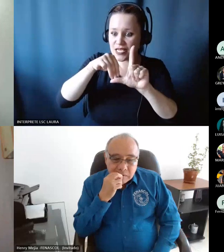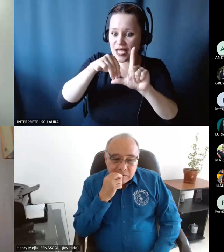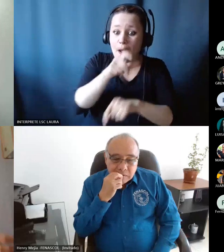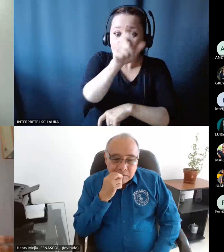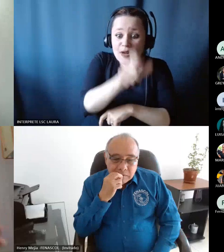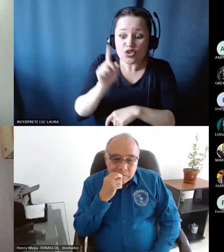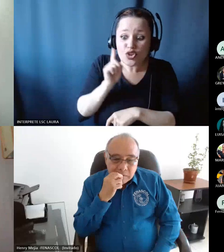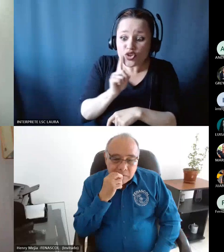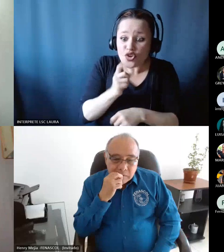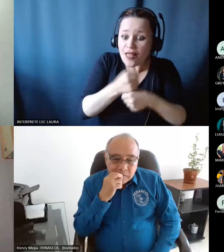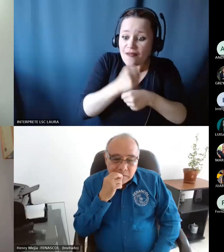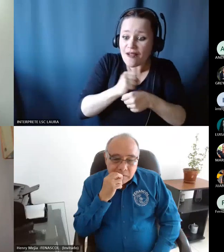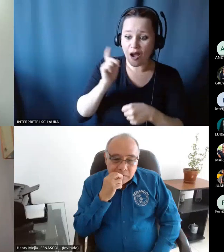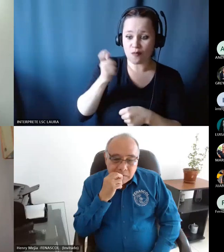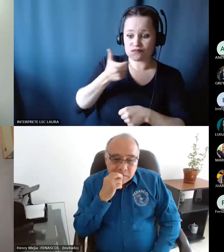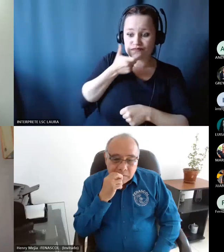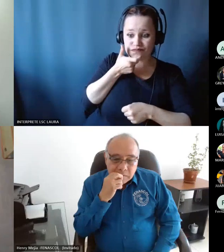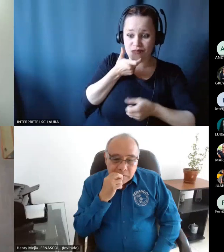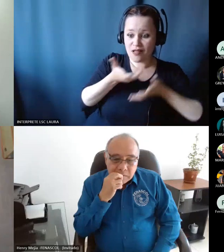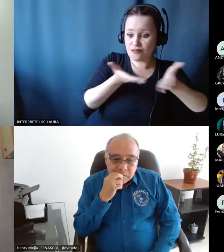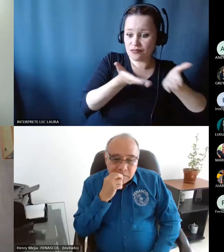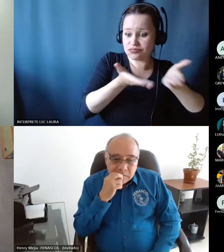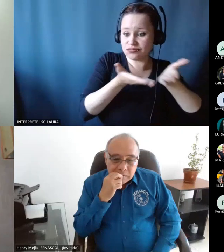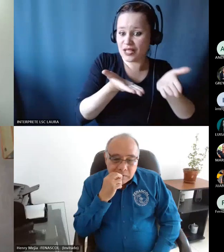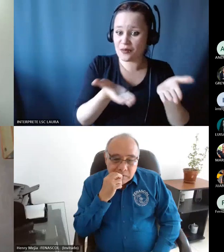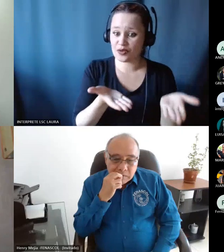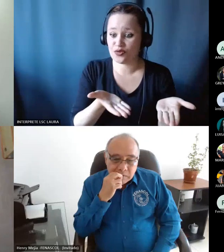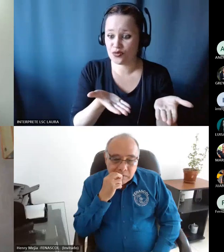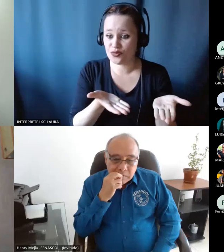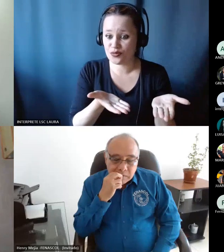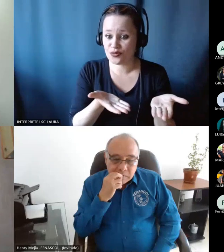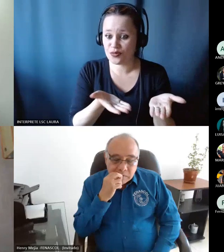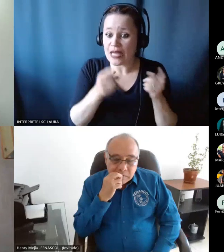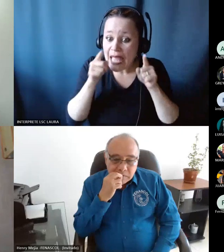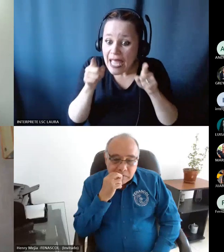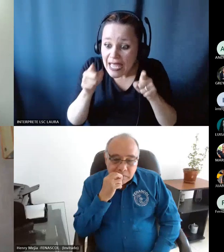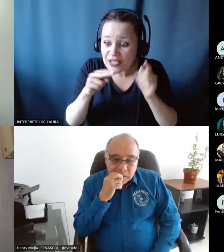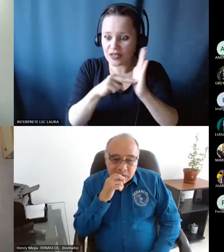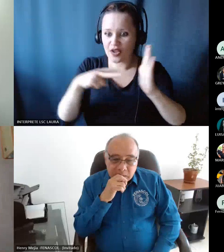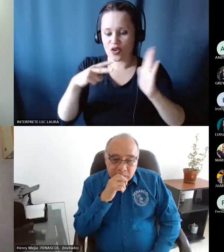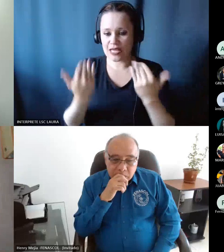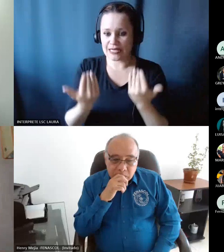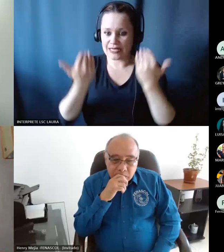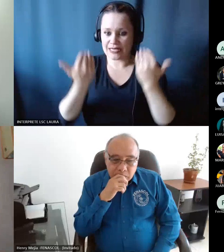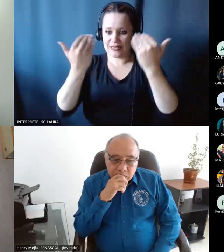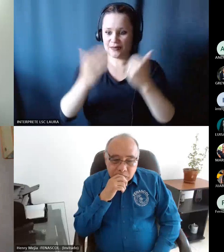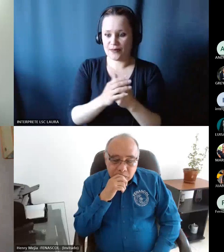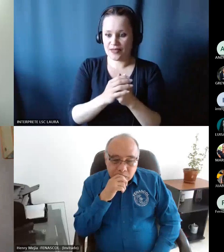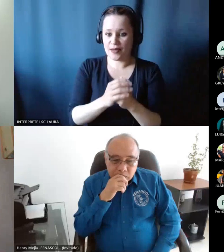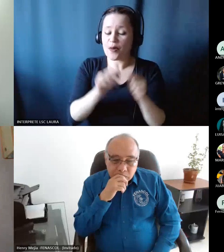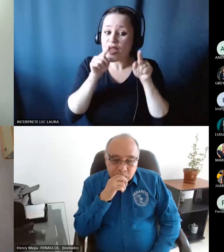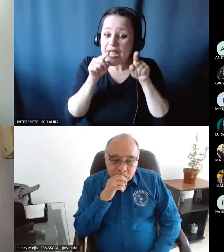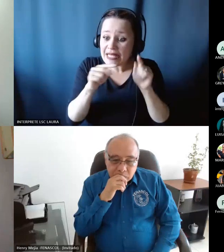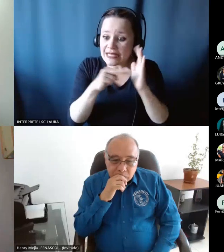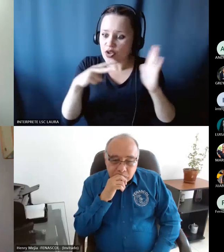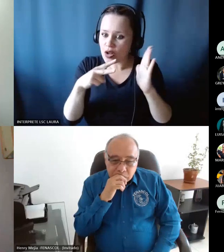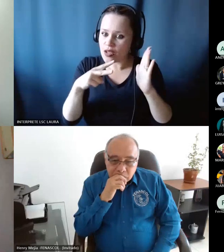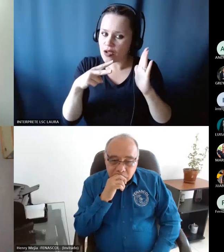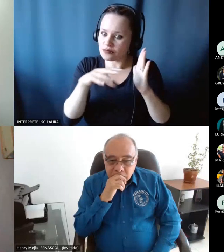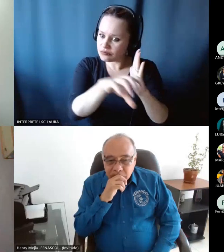de esta empresa de servicios públicos eso es la tecnología pero la tecnología tenemos que usarla a nuestro favor porque es